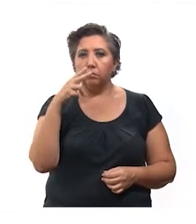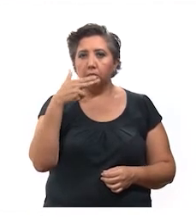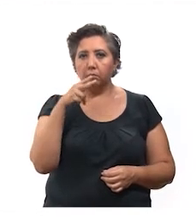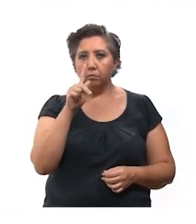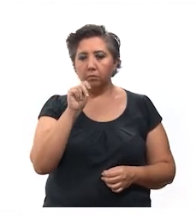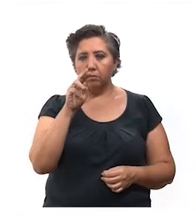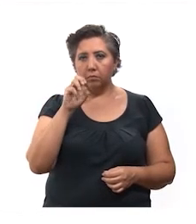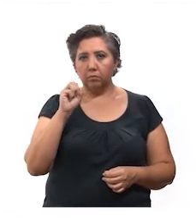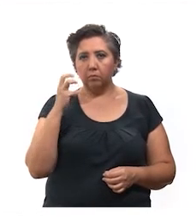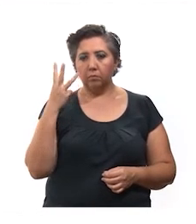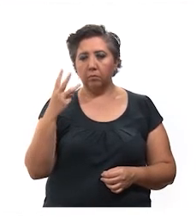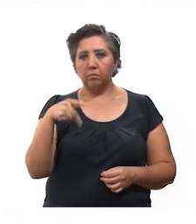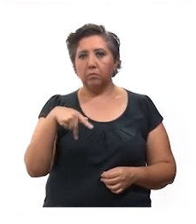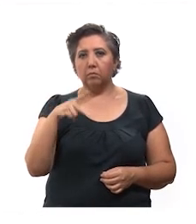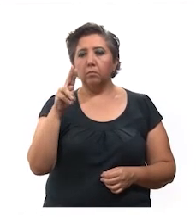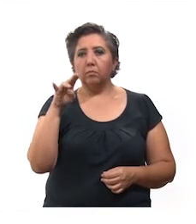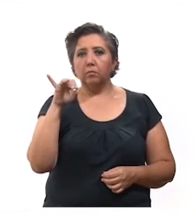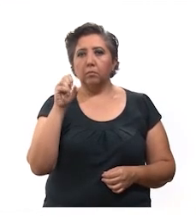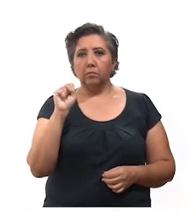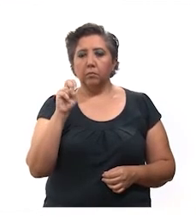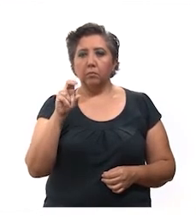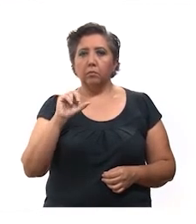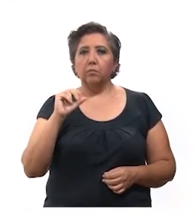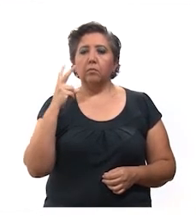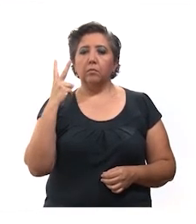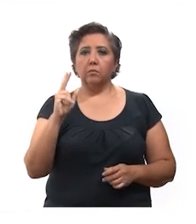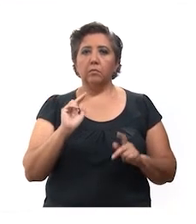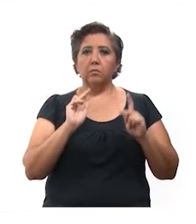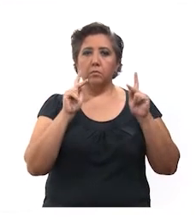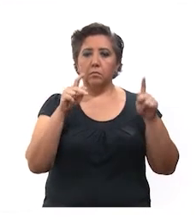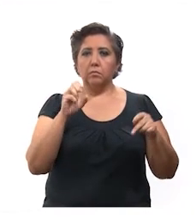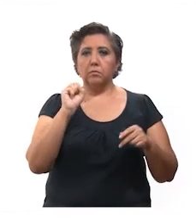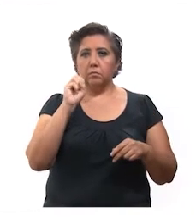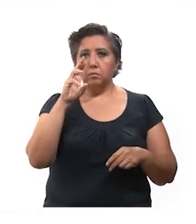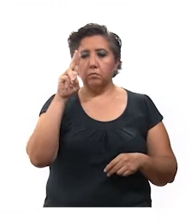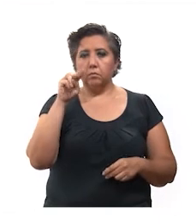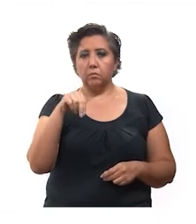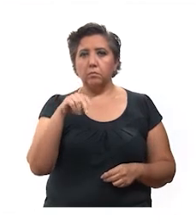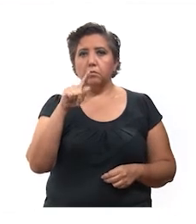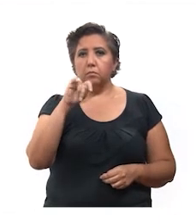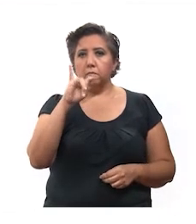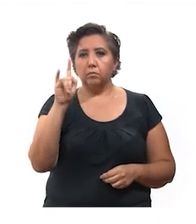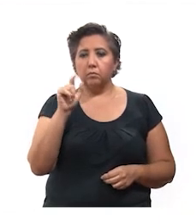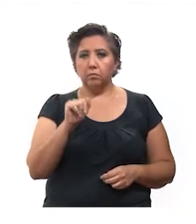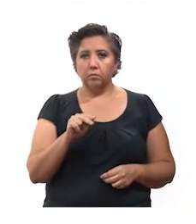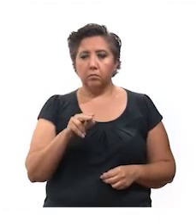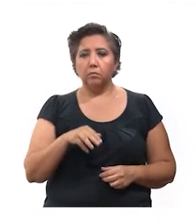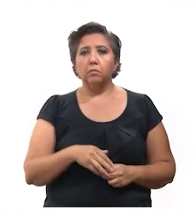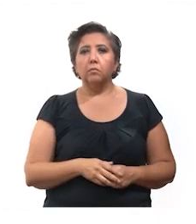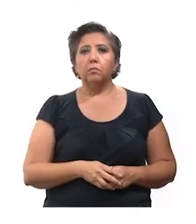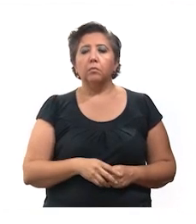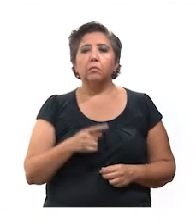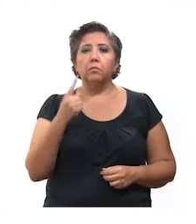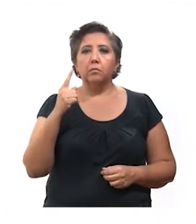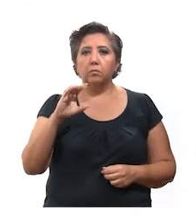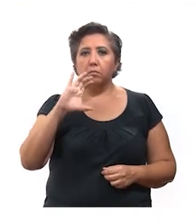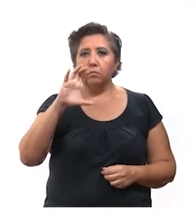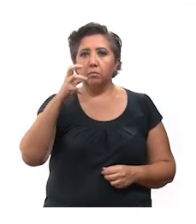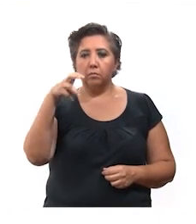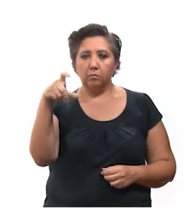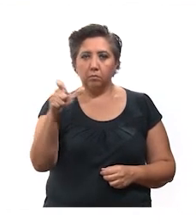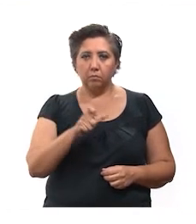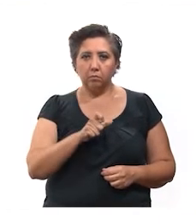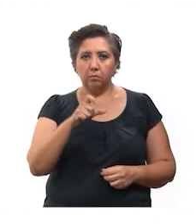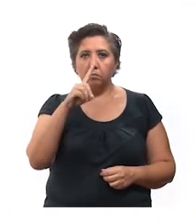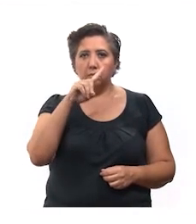dos mil ochocientos setenta y seis. Tiziming, mil novecientos sesenta y cuatro. Progreso, mil novecientos cuarenta y dos. Uman, mil